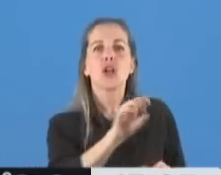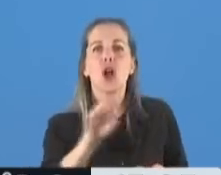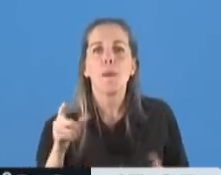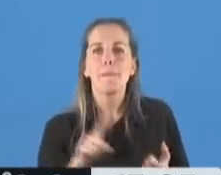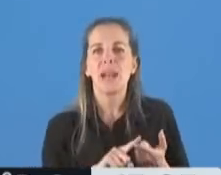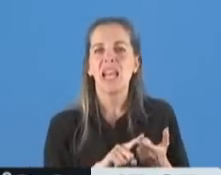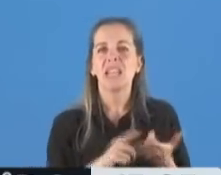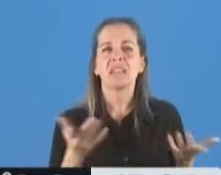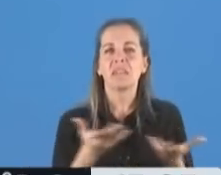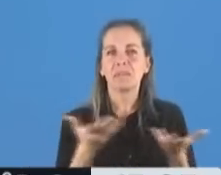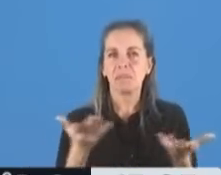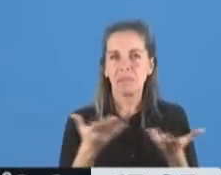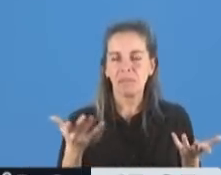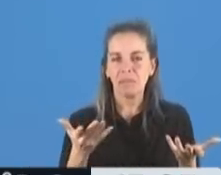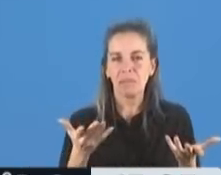ni...